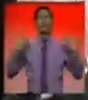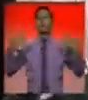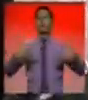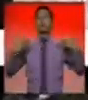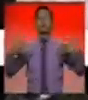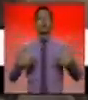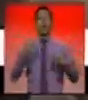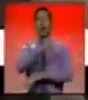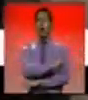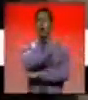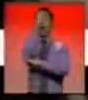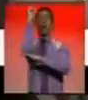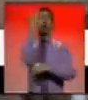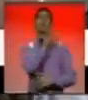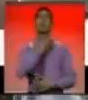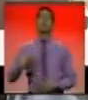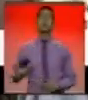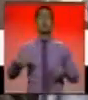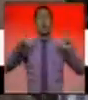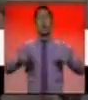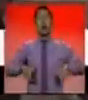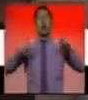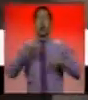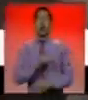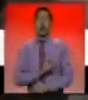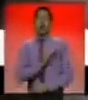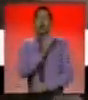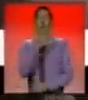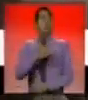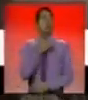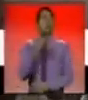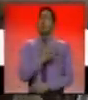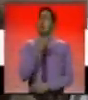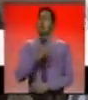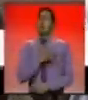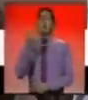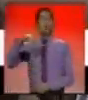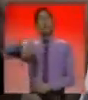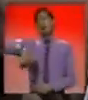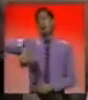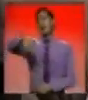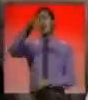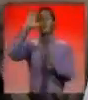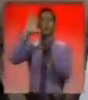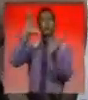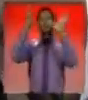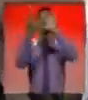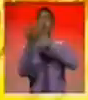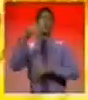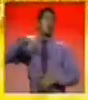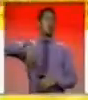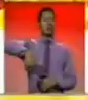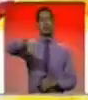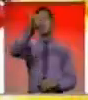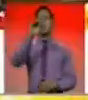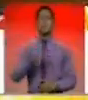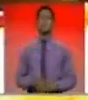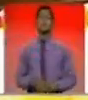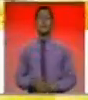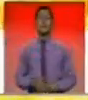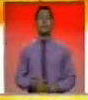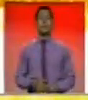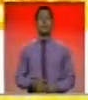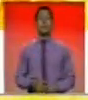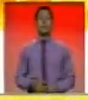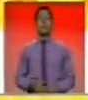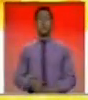presidente Lenín Moreno. Es una emoción muy grande al saber que el proyecto sigue en pie, seguimos con la misma línea. A la ceremonia